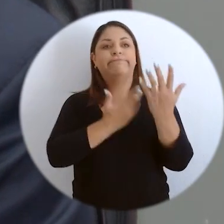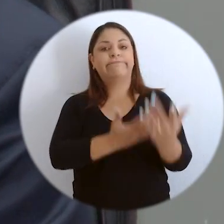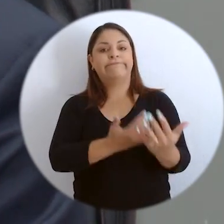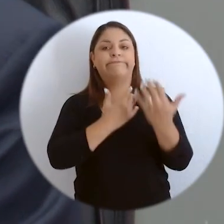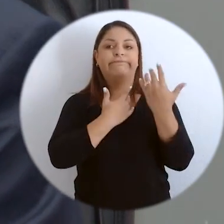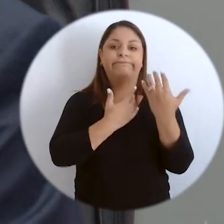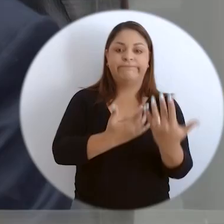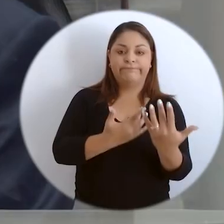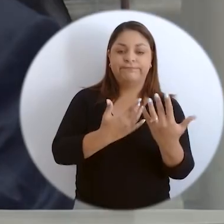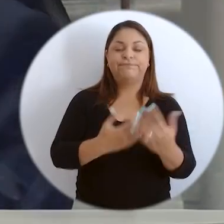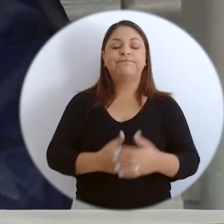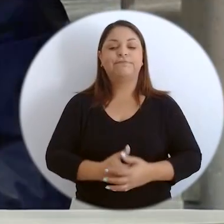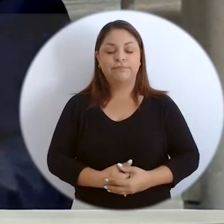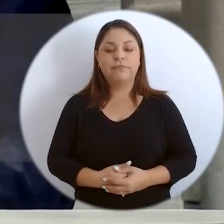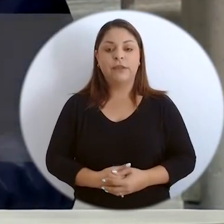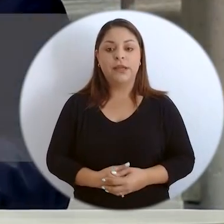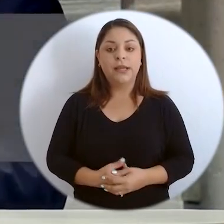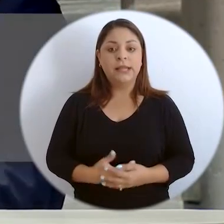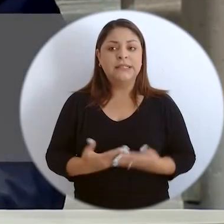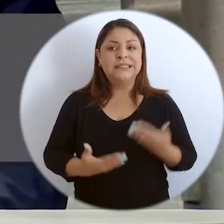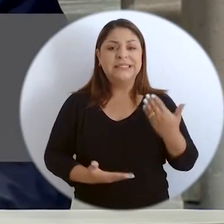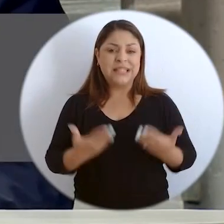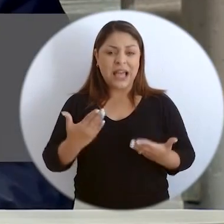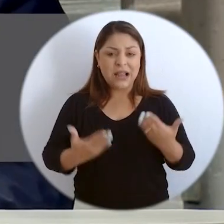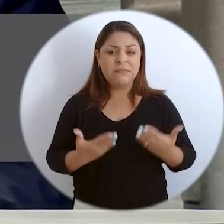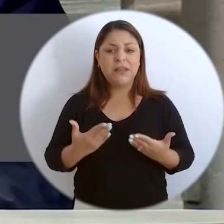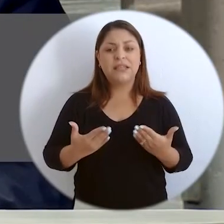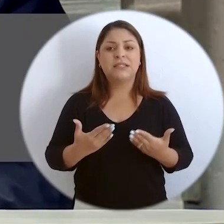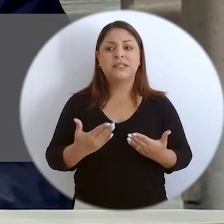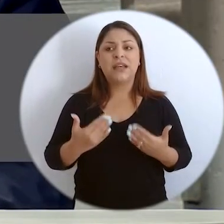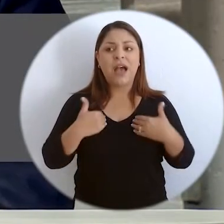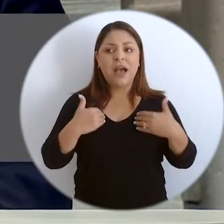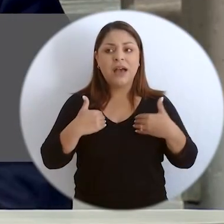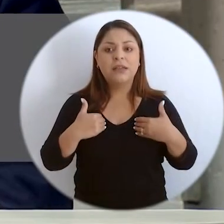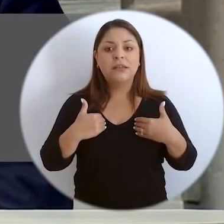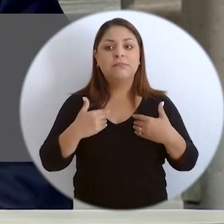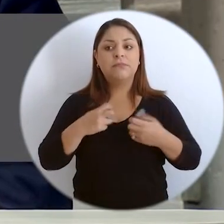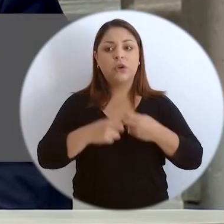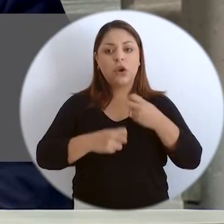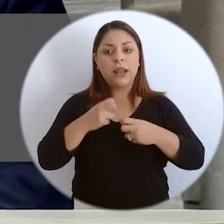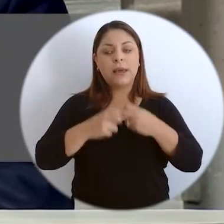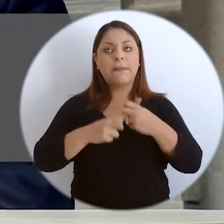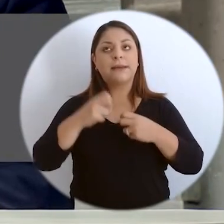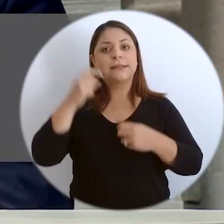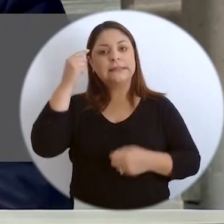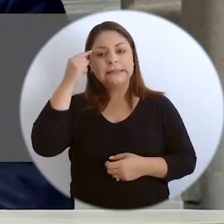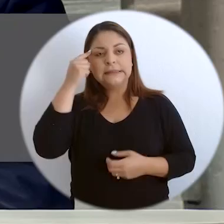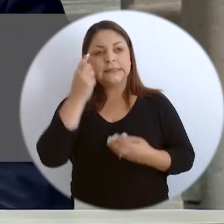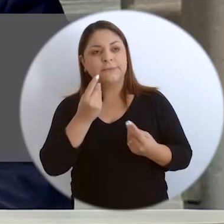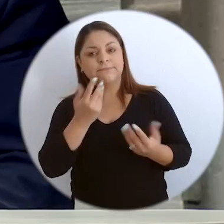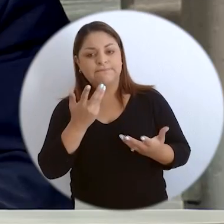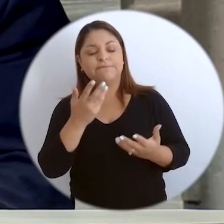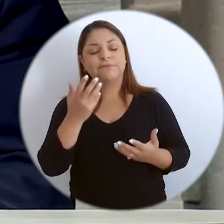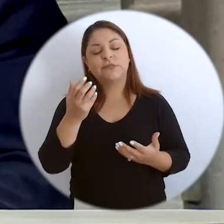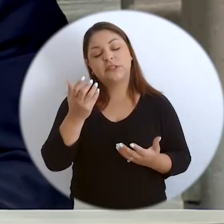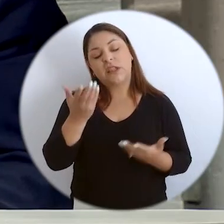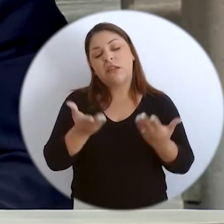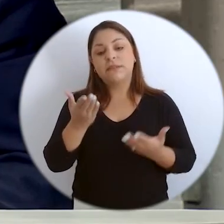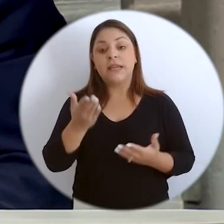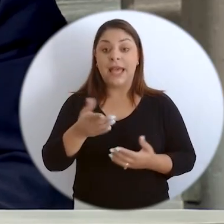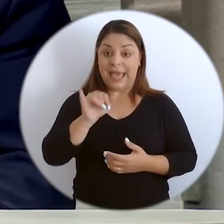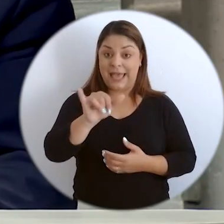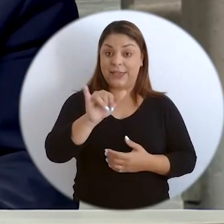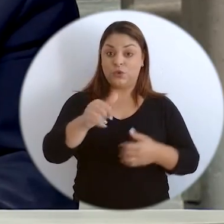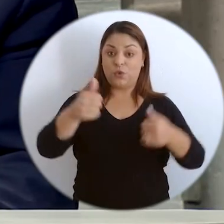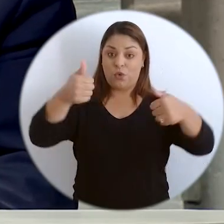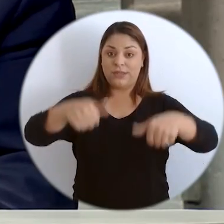resultados positivos para el grueso de la población. Con esto no queremos decir que todo es negativo. Hay